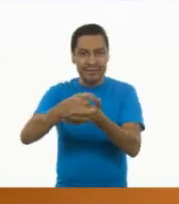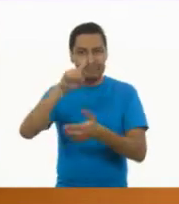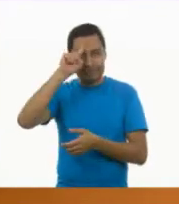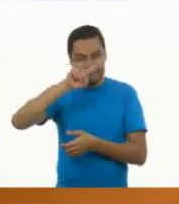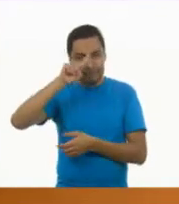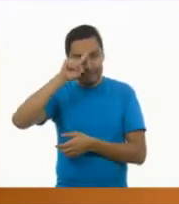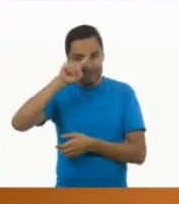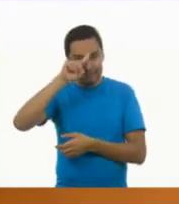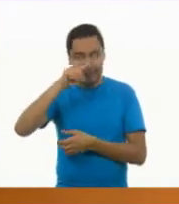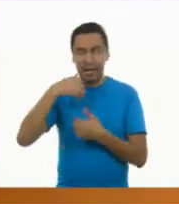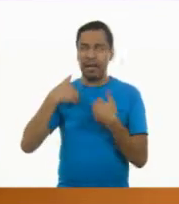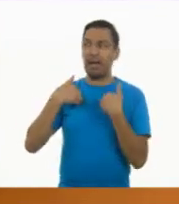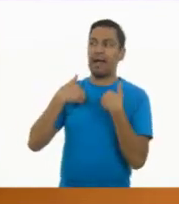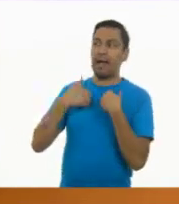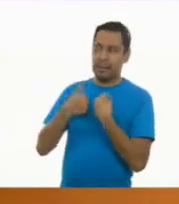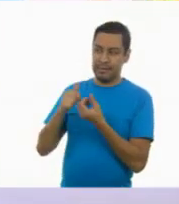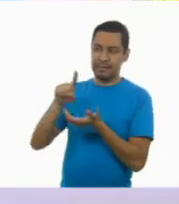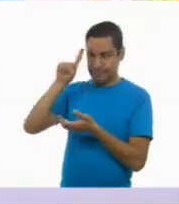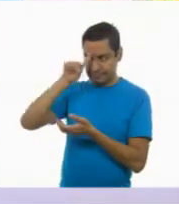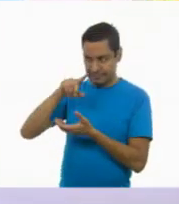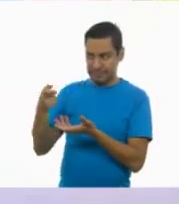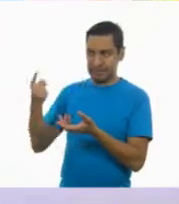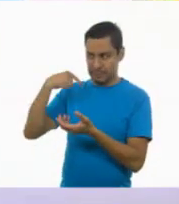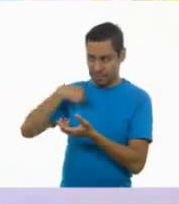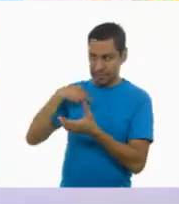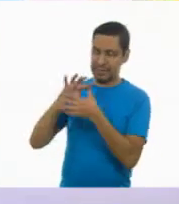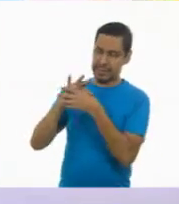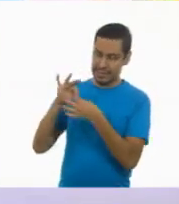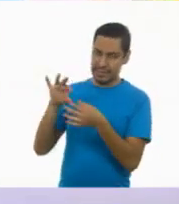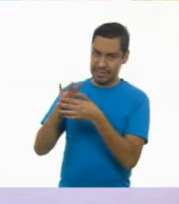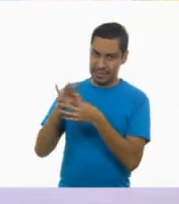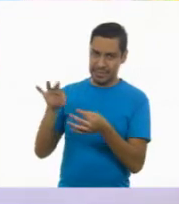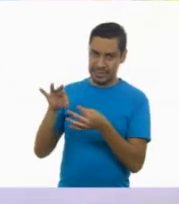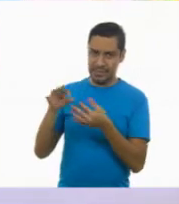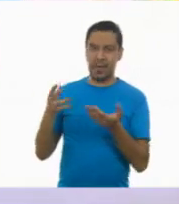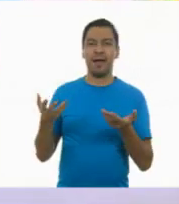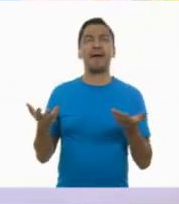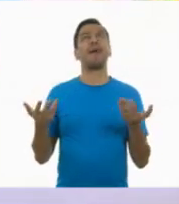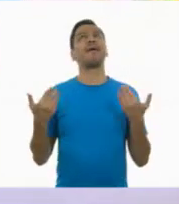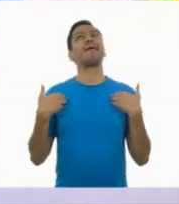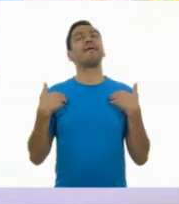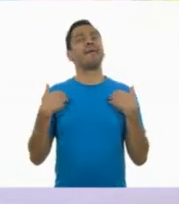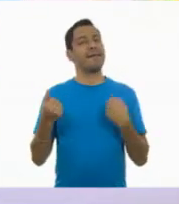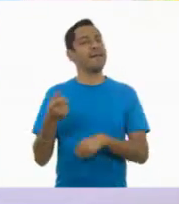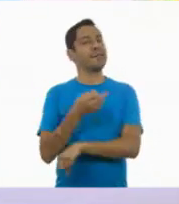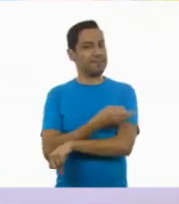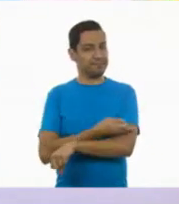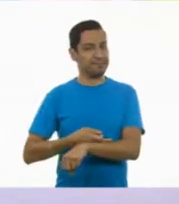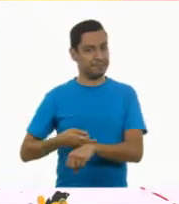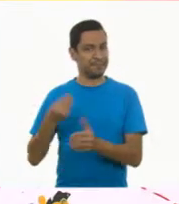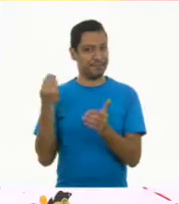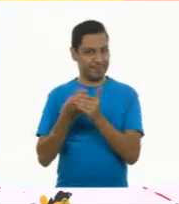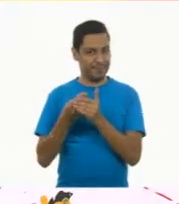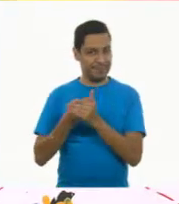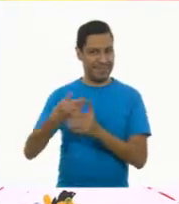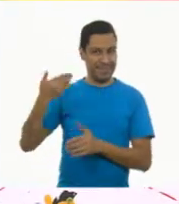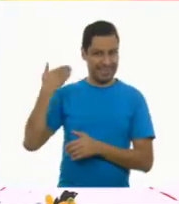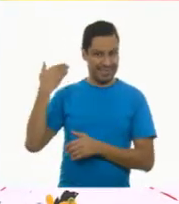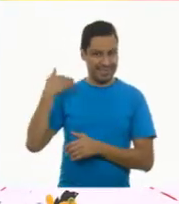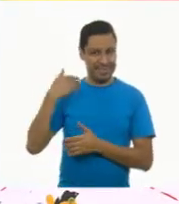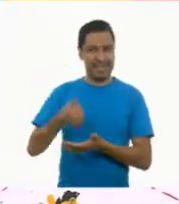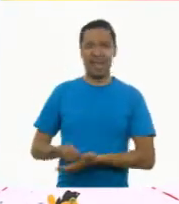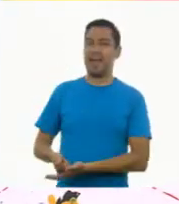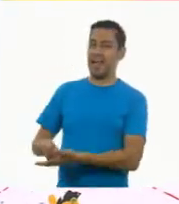o ayudarnos a hacerlo. Entonces, así es. La clase fue muy interesante y sobre todo nos